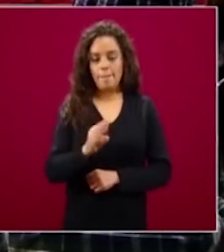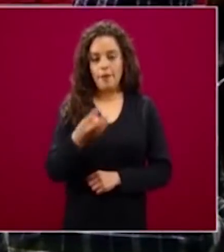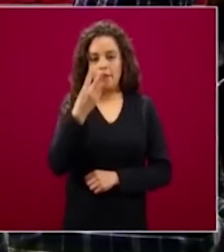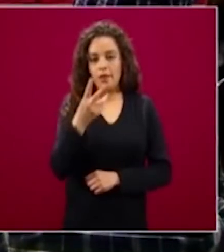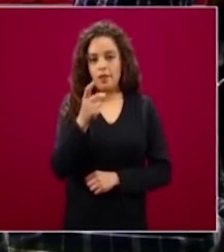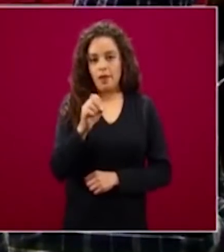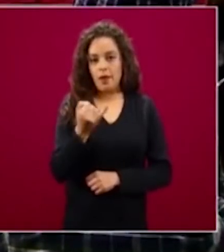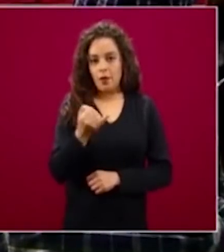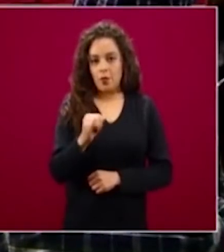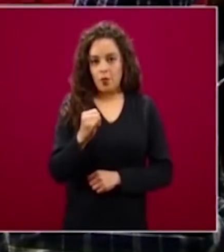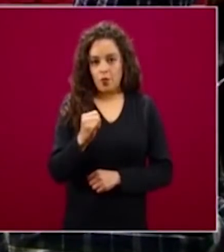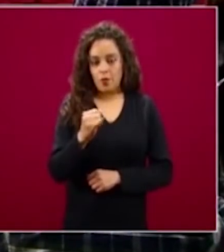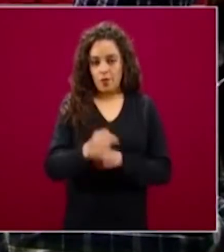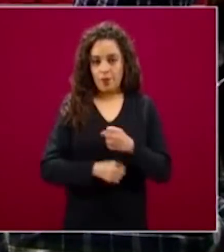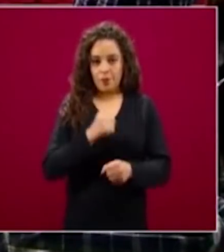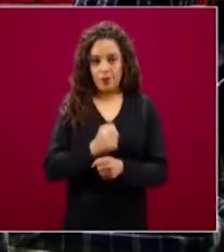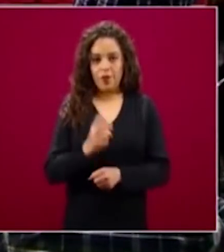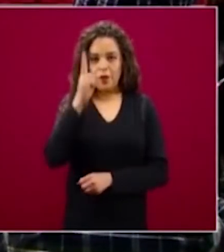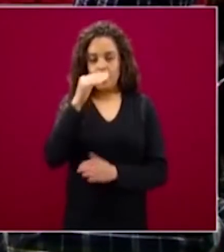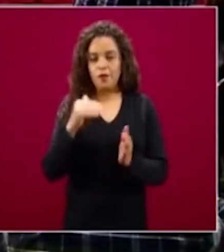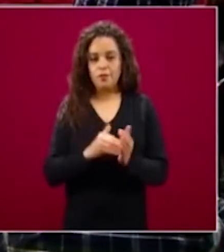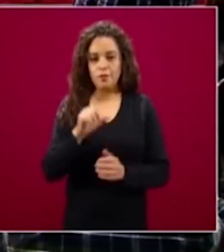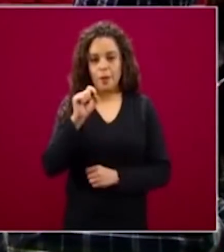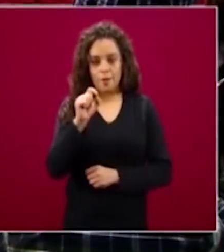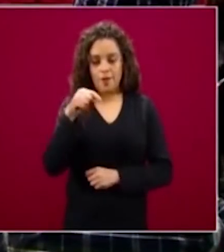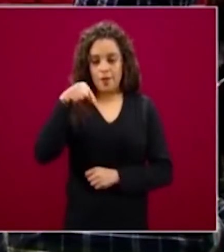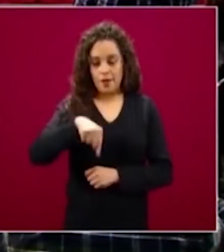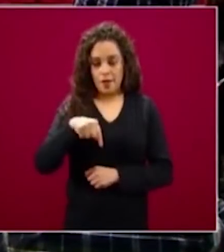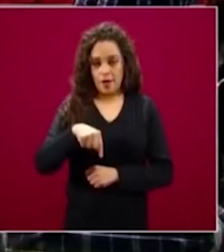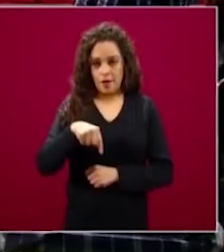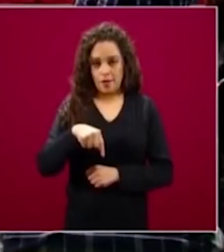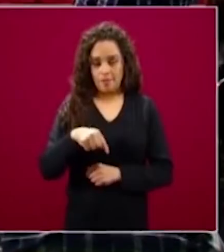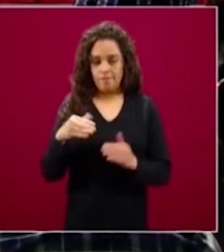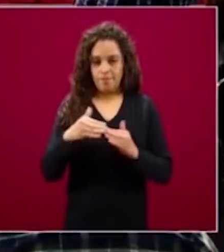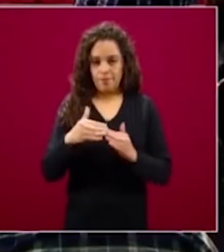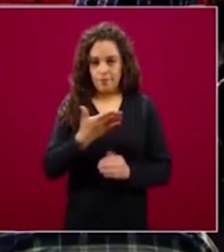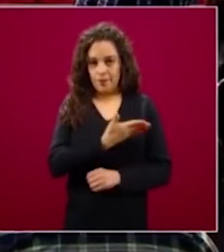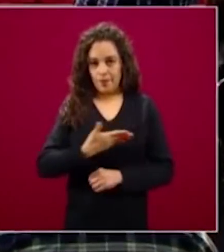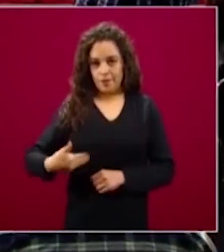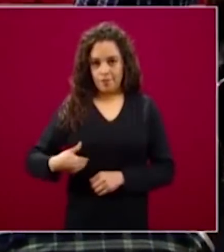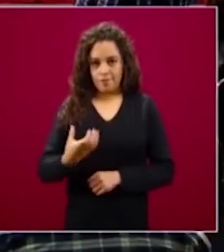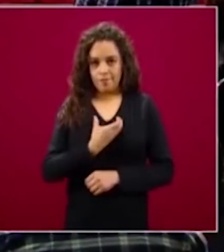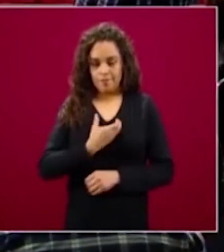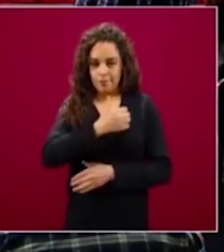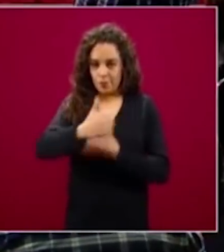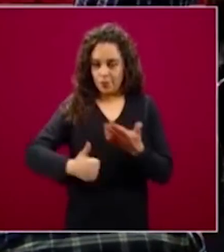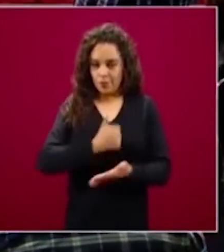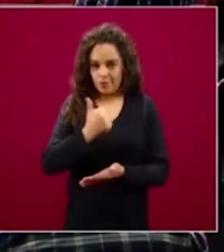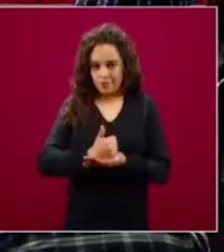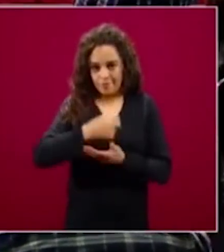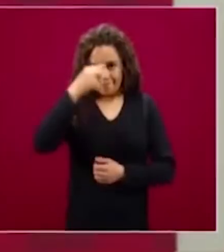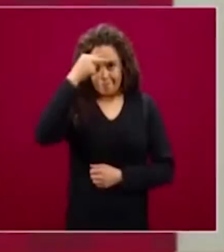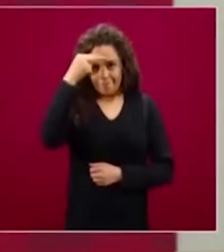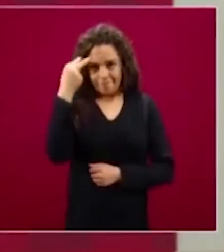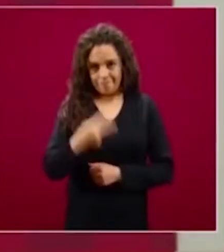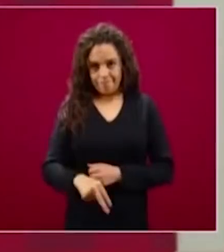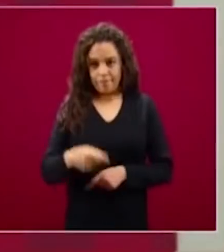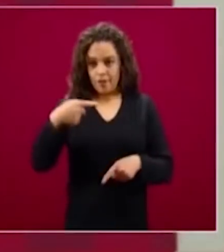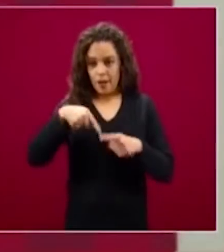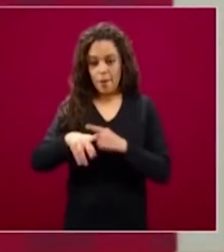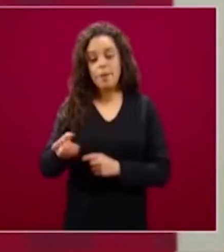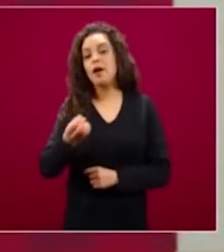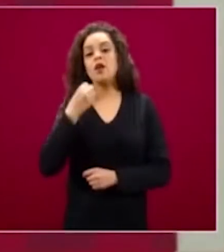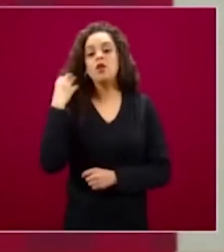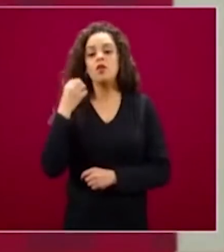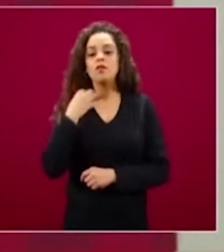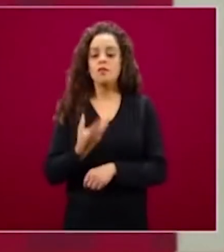junio de 2020. Estamos en el Palacio Nacional de México, en la Ciudad de México, y vamos a iniciar la conferencia de